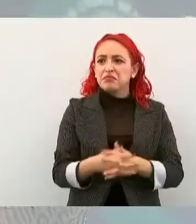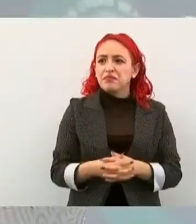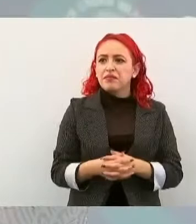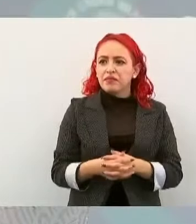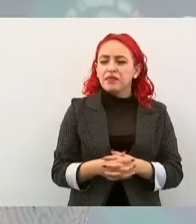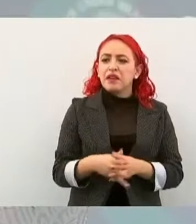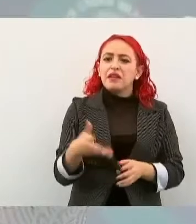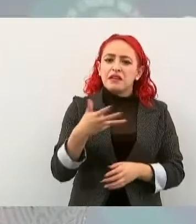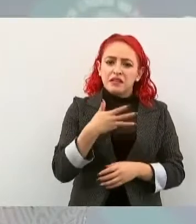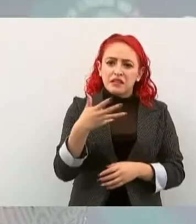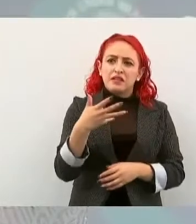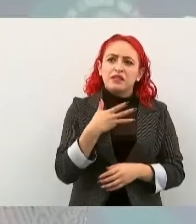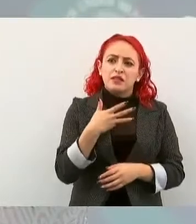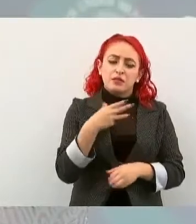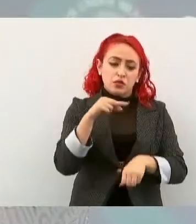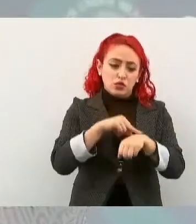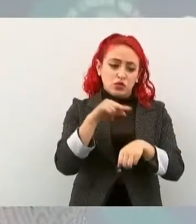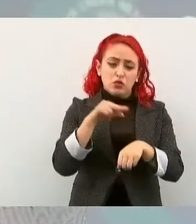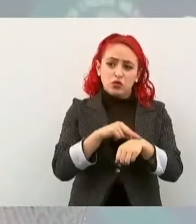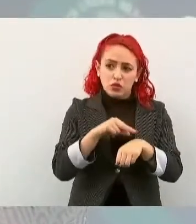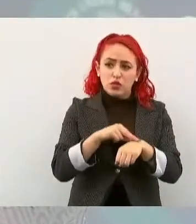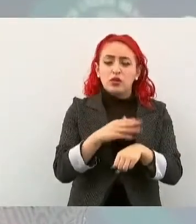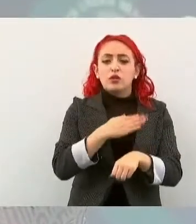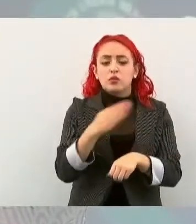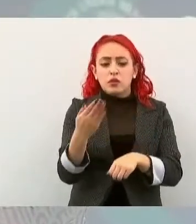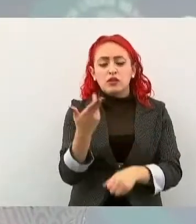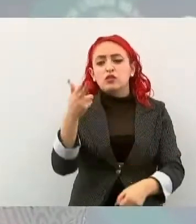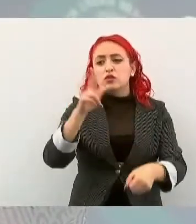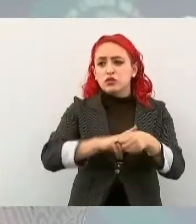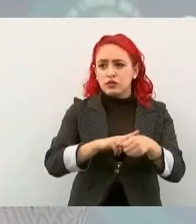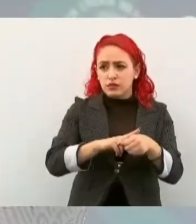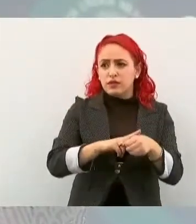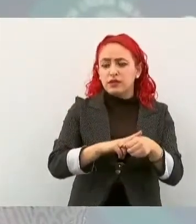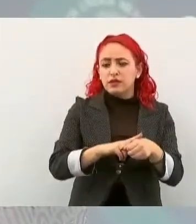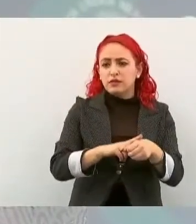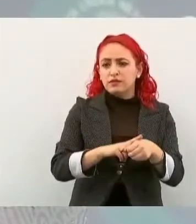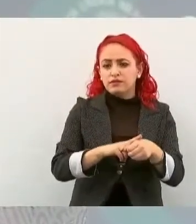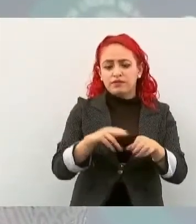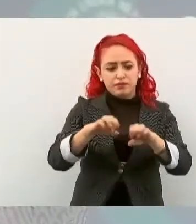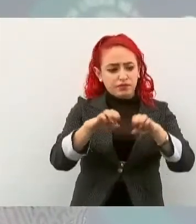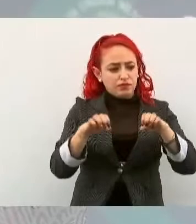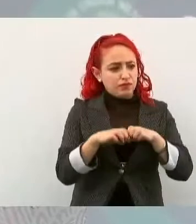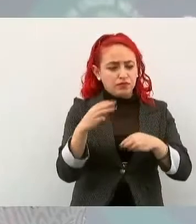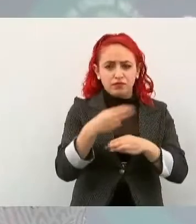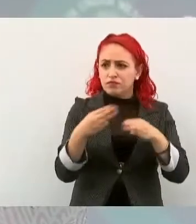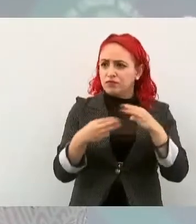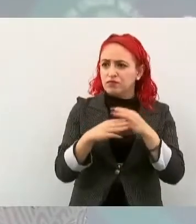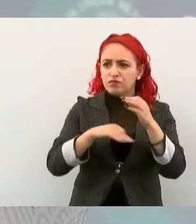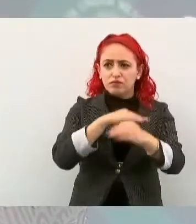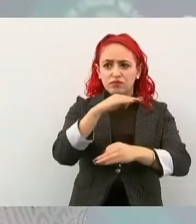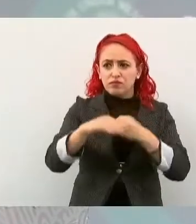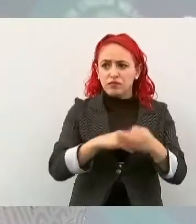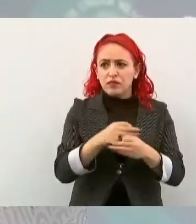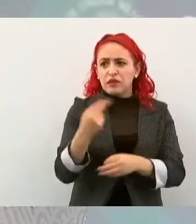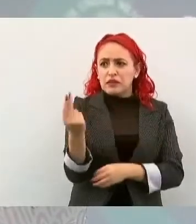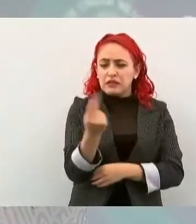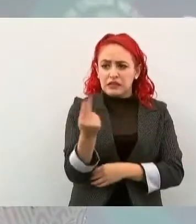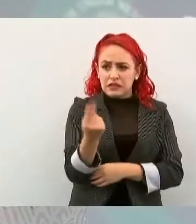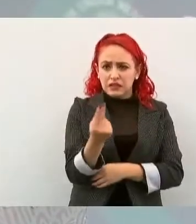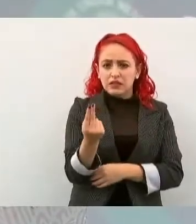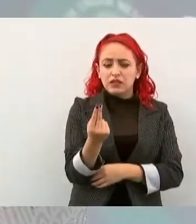que tengamos buenos hospitales con el equipamiento